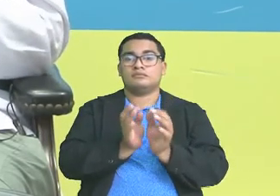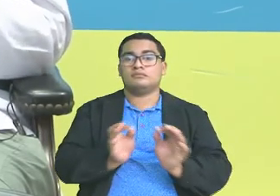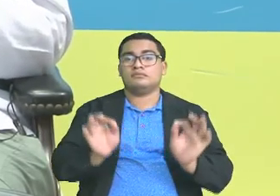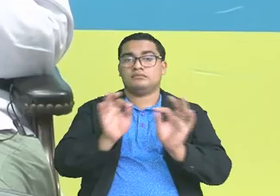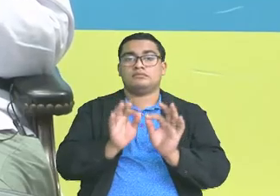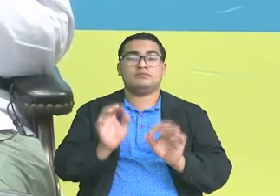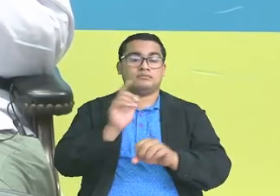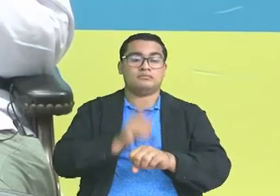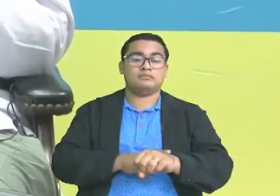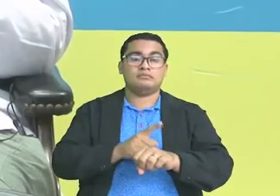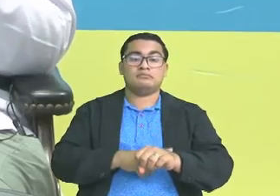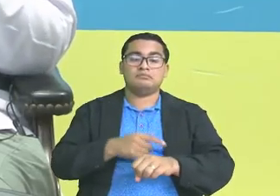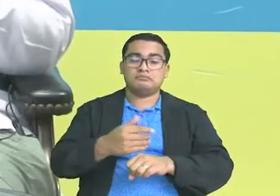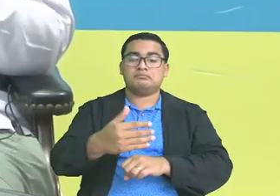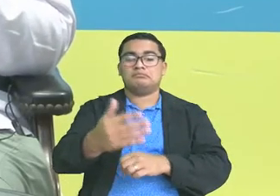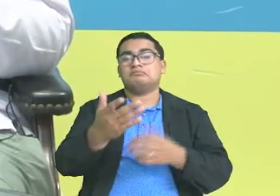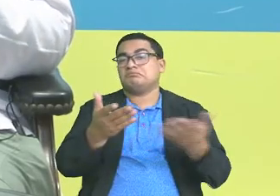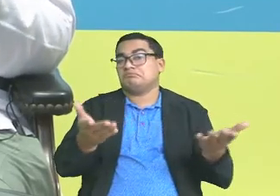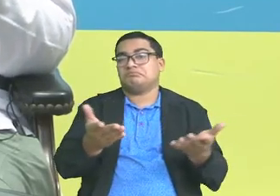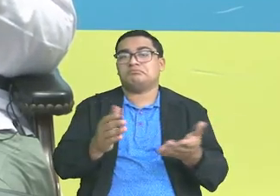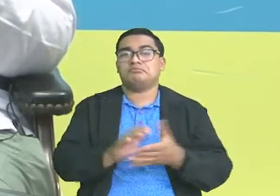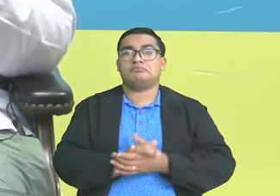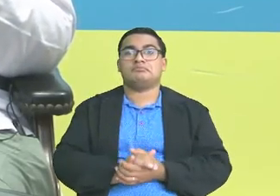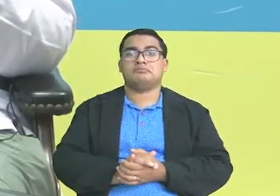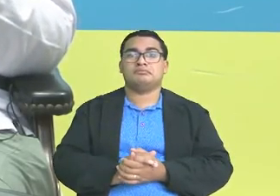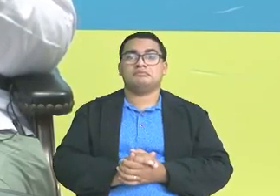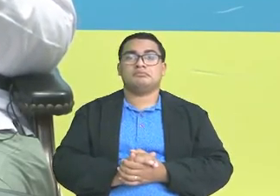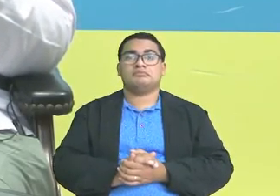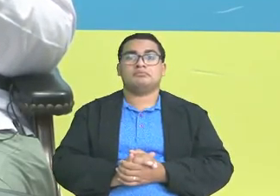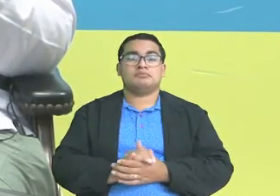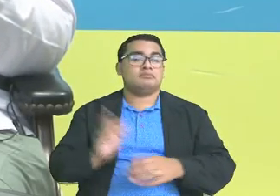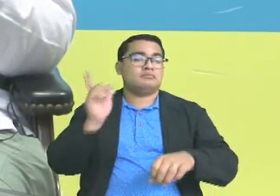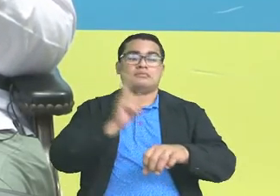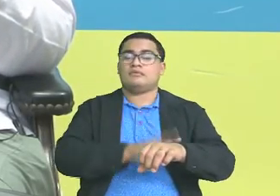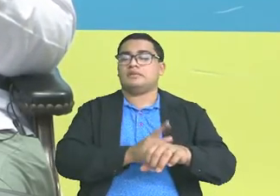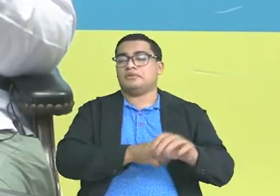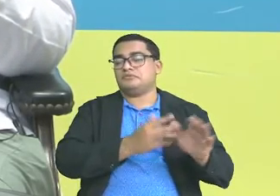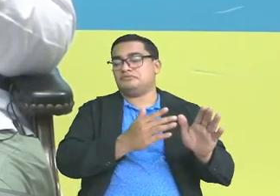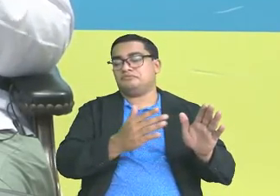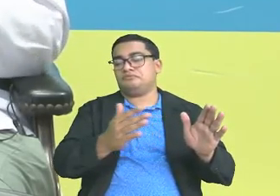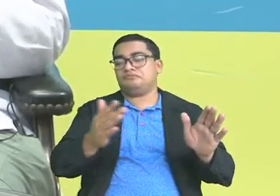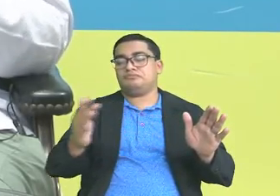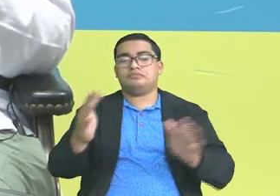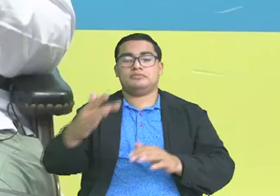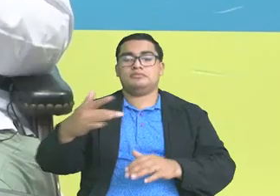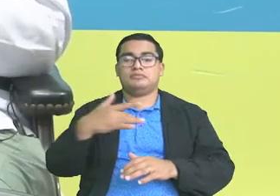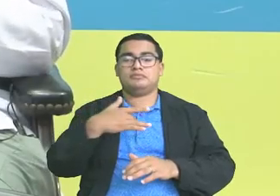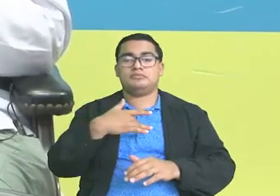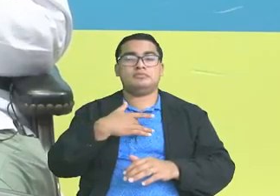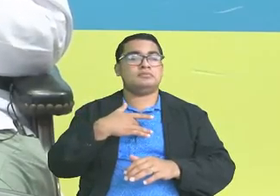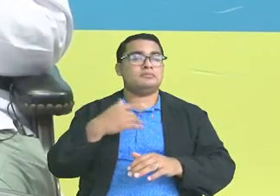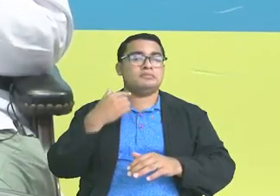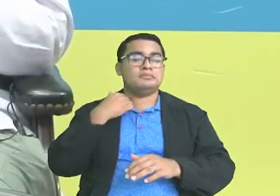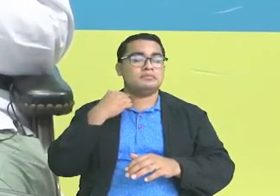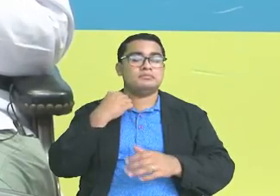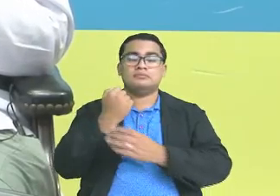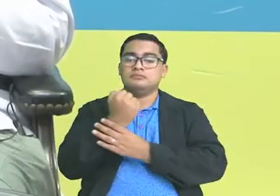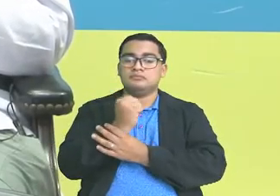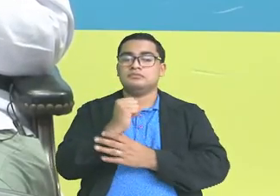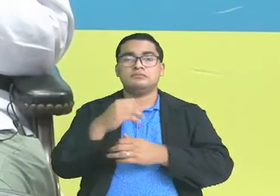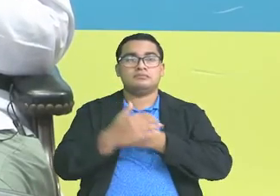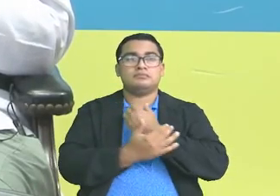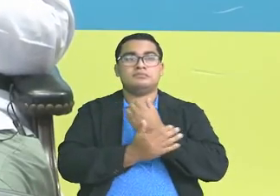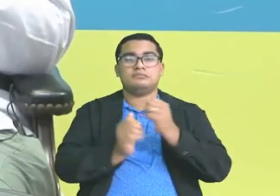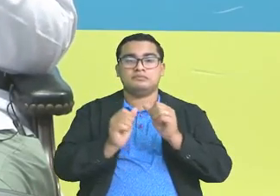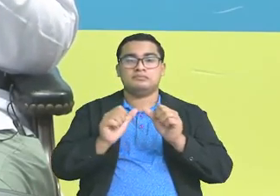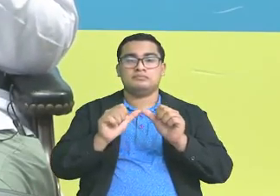tiempo? Me preguntan la gente. Sí. Todo el tiempo que sea necesario. Nunca está de más la rehabilitación. Claro.